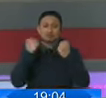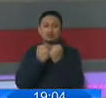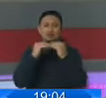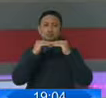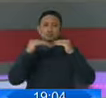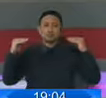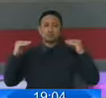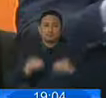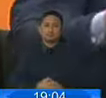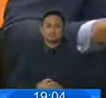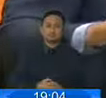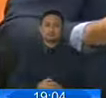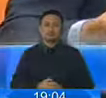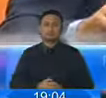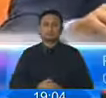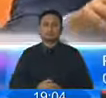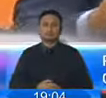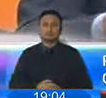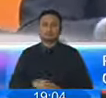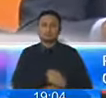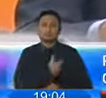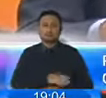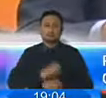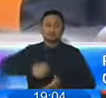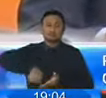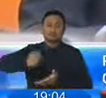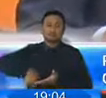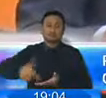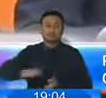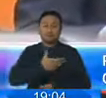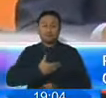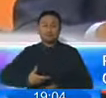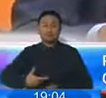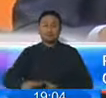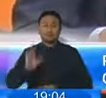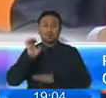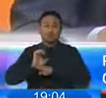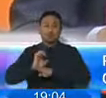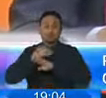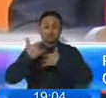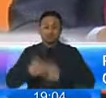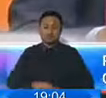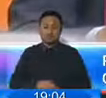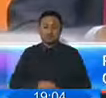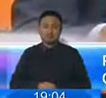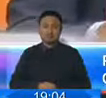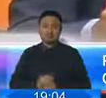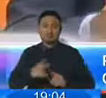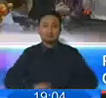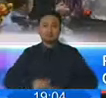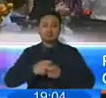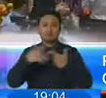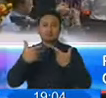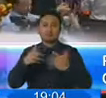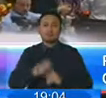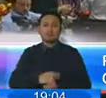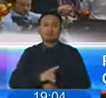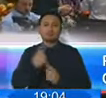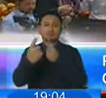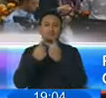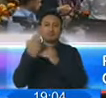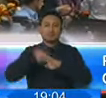equitativa. Con esta firma, el presidente de la República institucionalizó el diálogo nacional a través de un